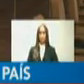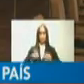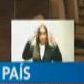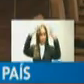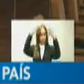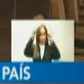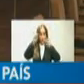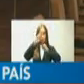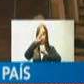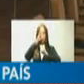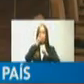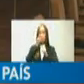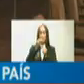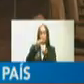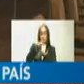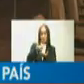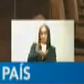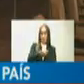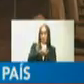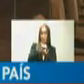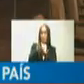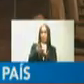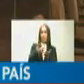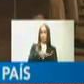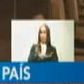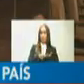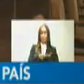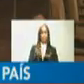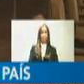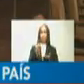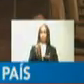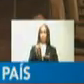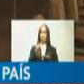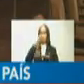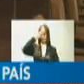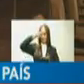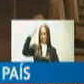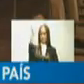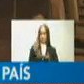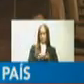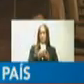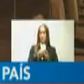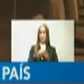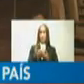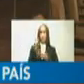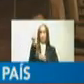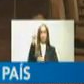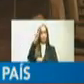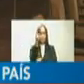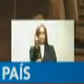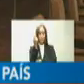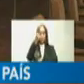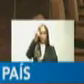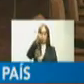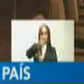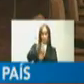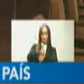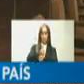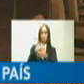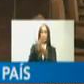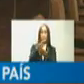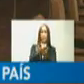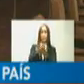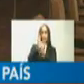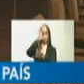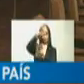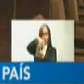Domingo Este. Esta extensión que se está pidiendo en Santo Domingo Este asegura que